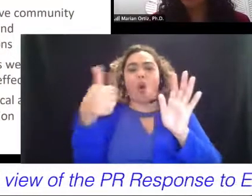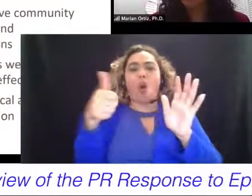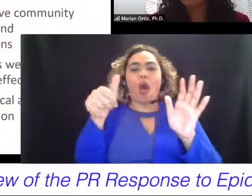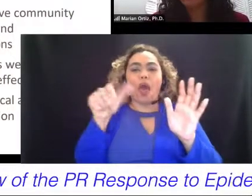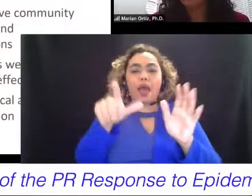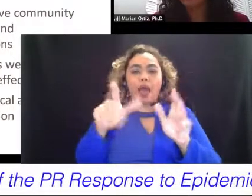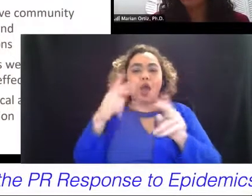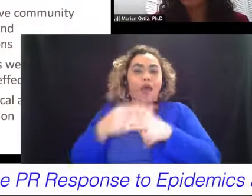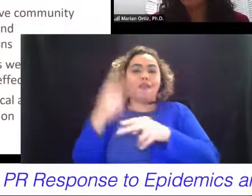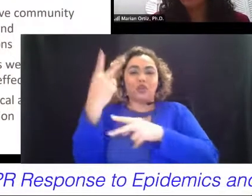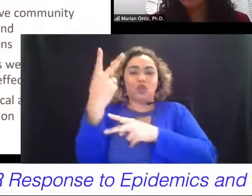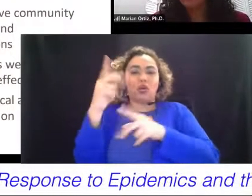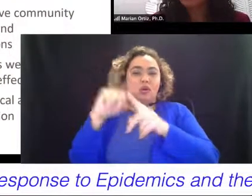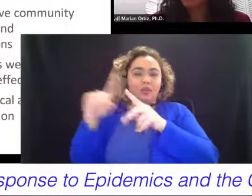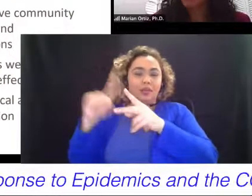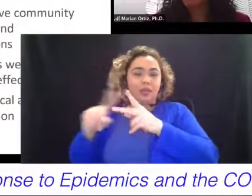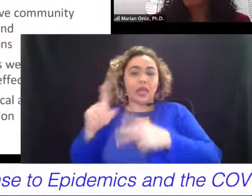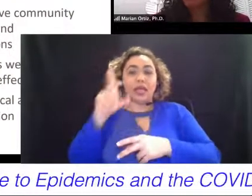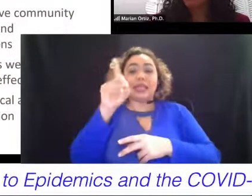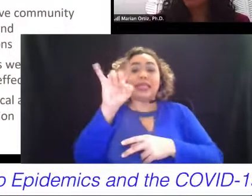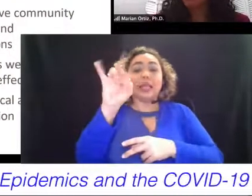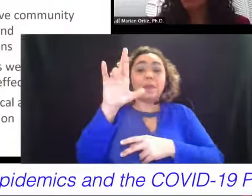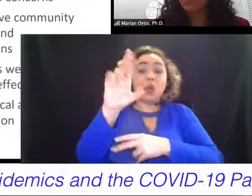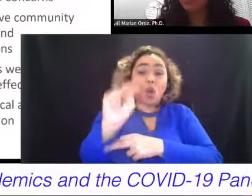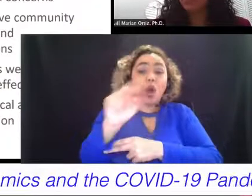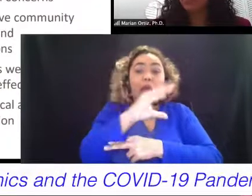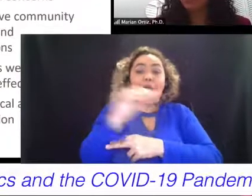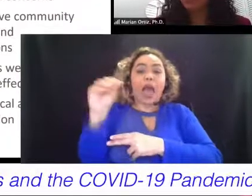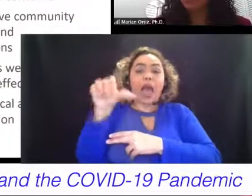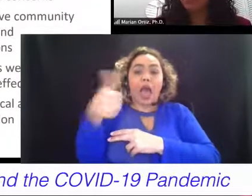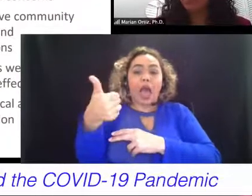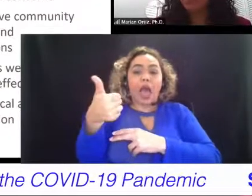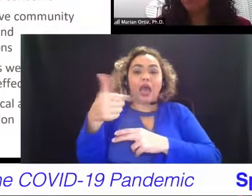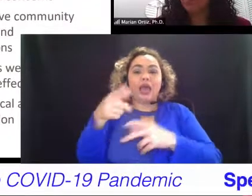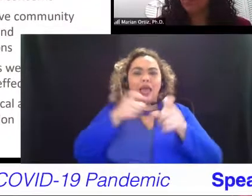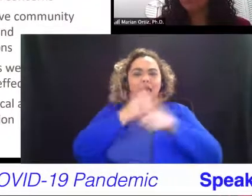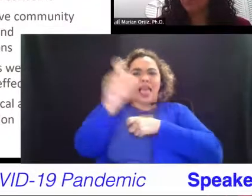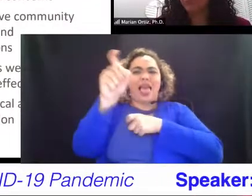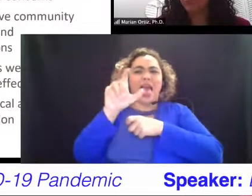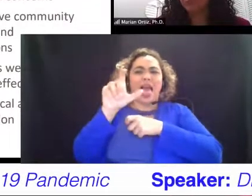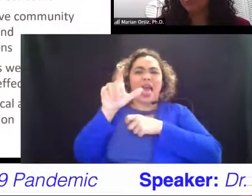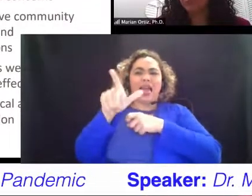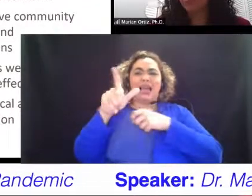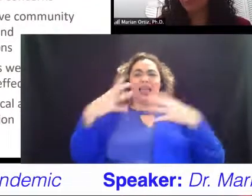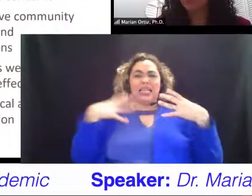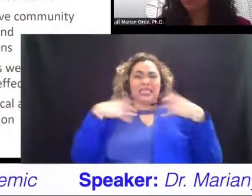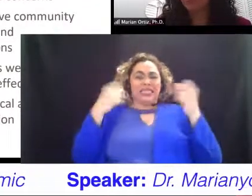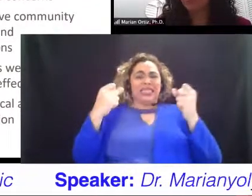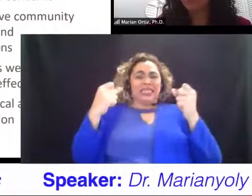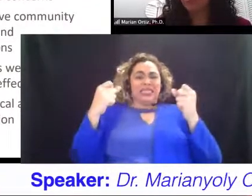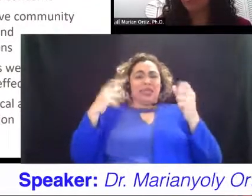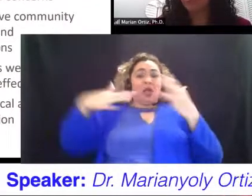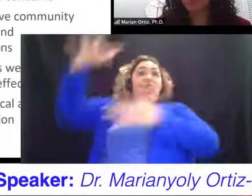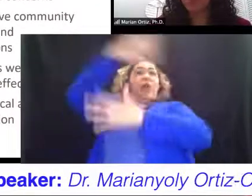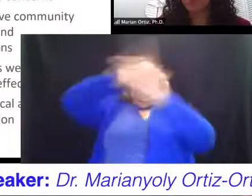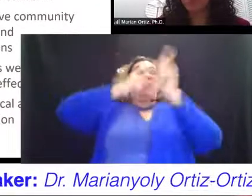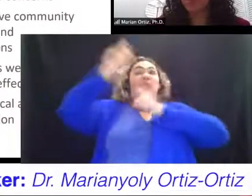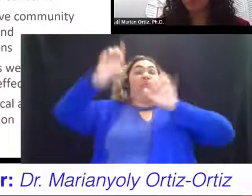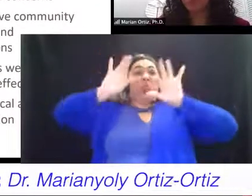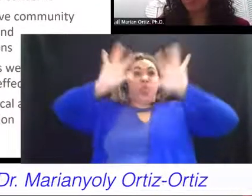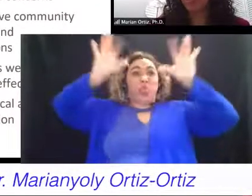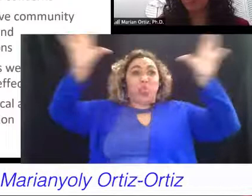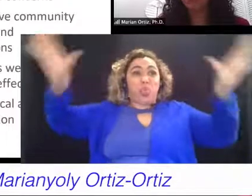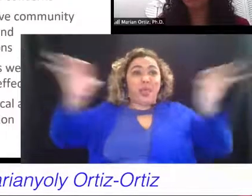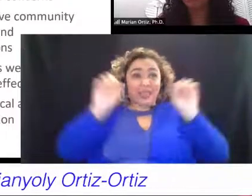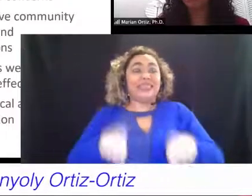conocen comúnmente, y hubo mucha preocupación por los efectos a la salud y al ambiente que podía